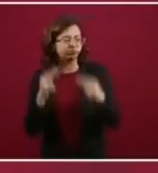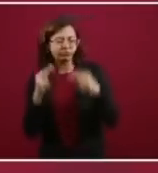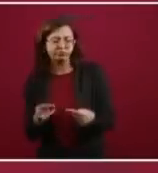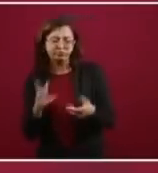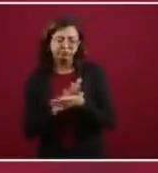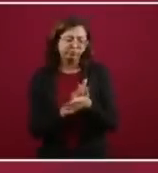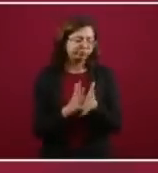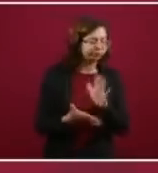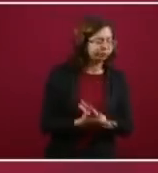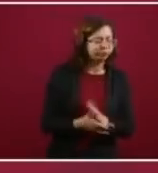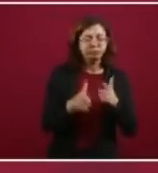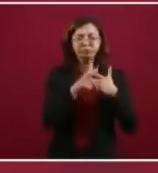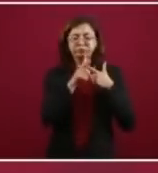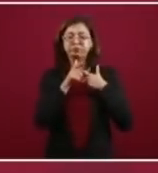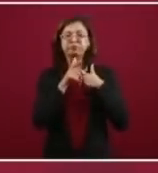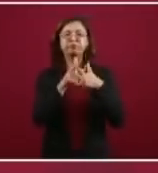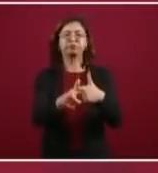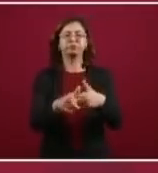Aquí describo